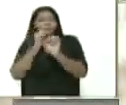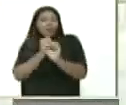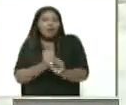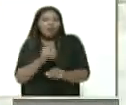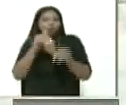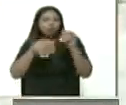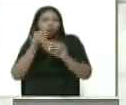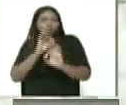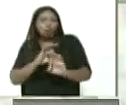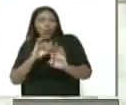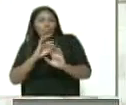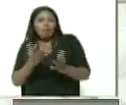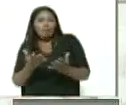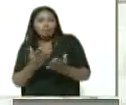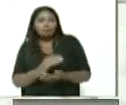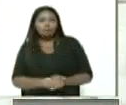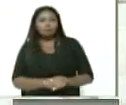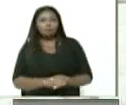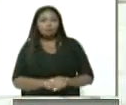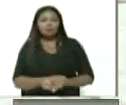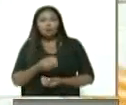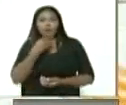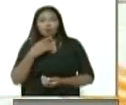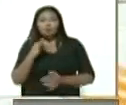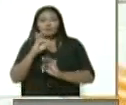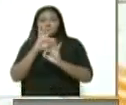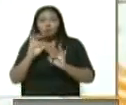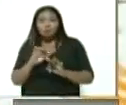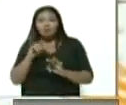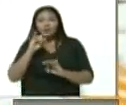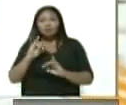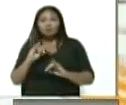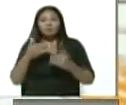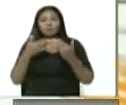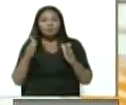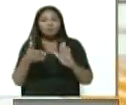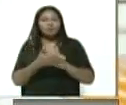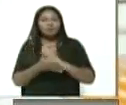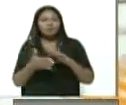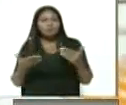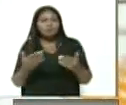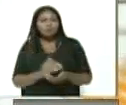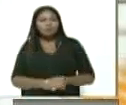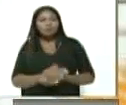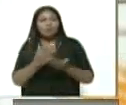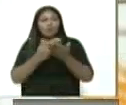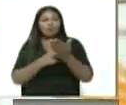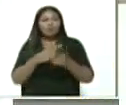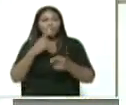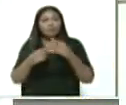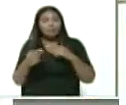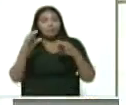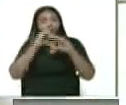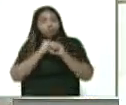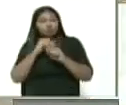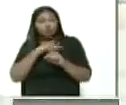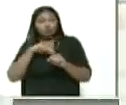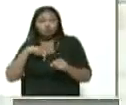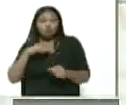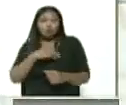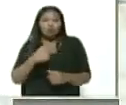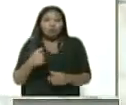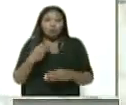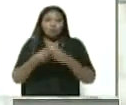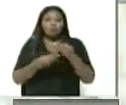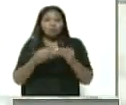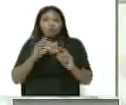bien de alguna manera eso va a permitir que antes de la medianoche quisiéramos también nosotros pudiéramos dar